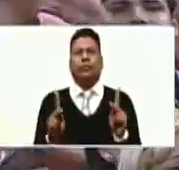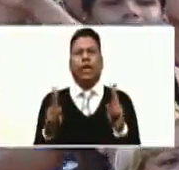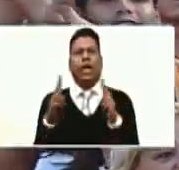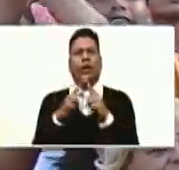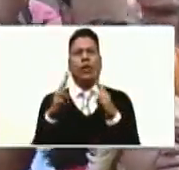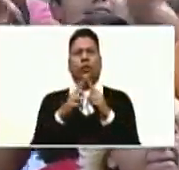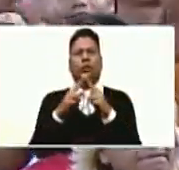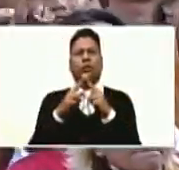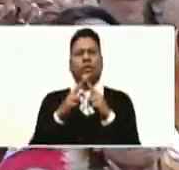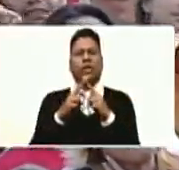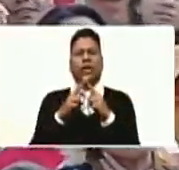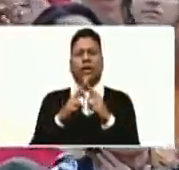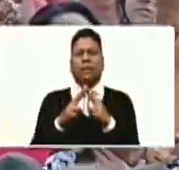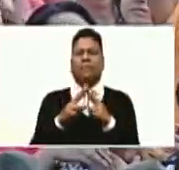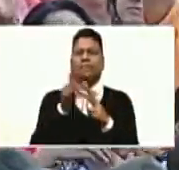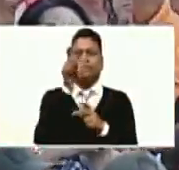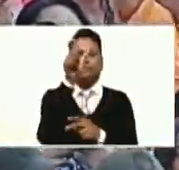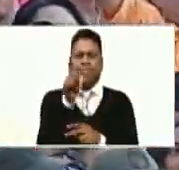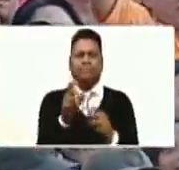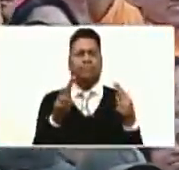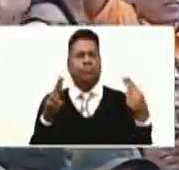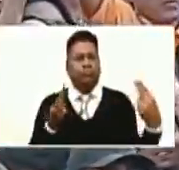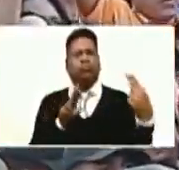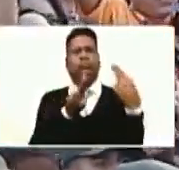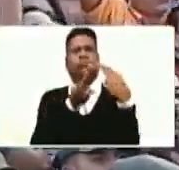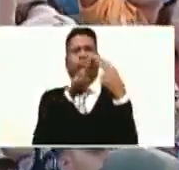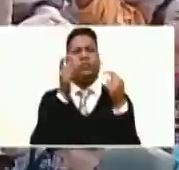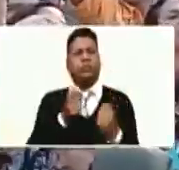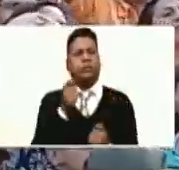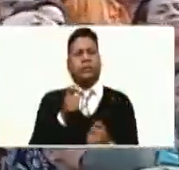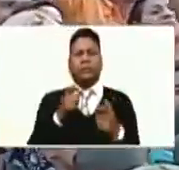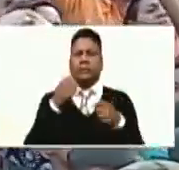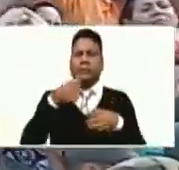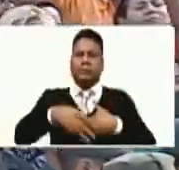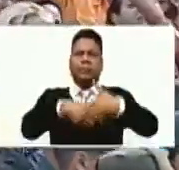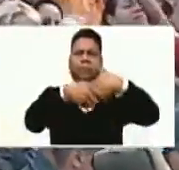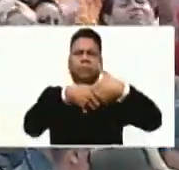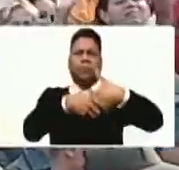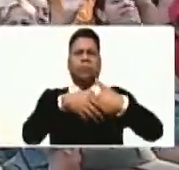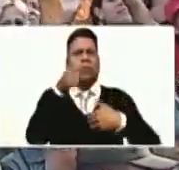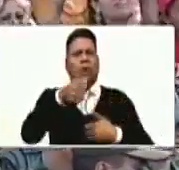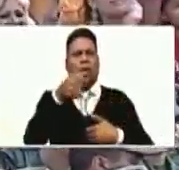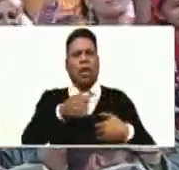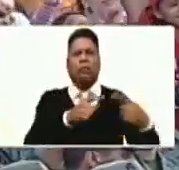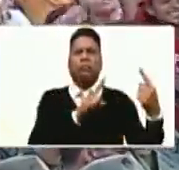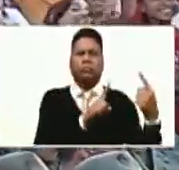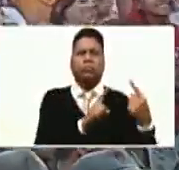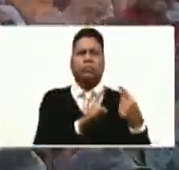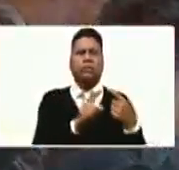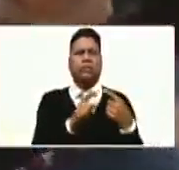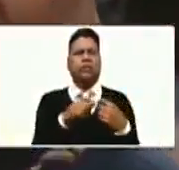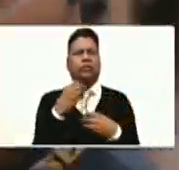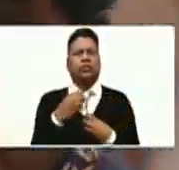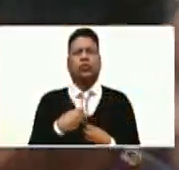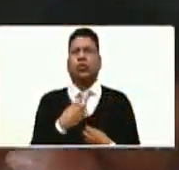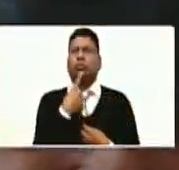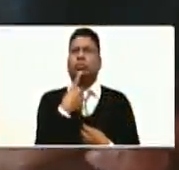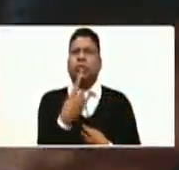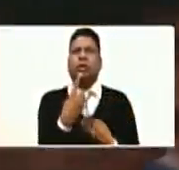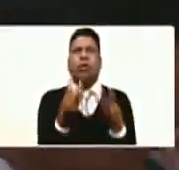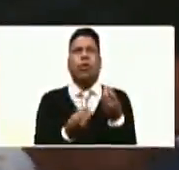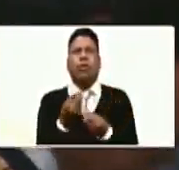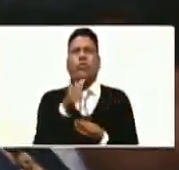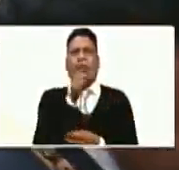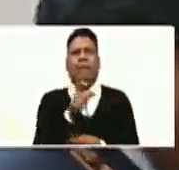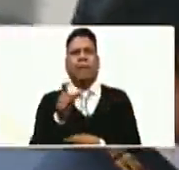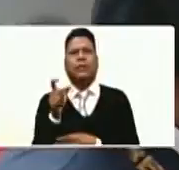conocer personalmente al comandante Chávez y haber trabajado con él. Y yo lo describiría como un ser descomunal, como un ser